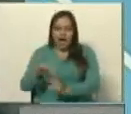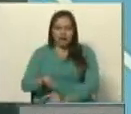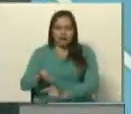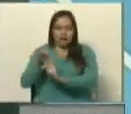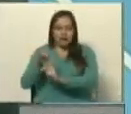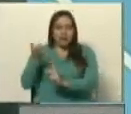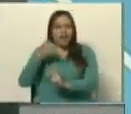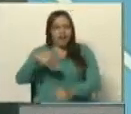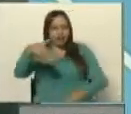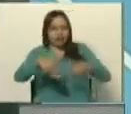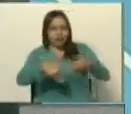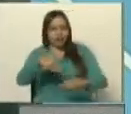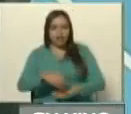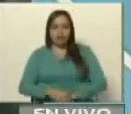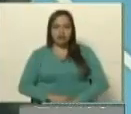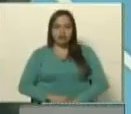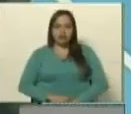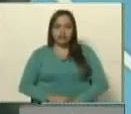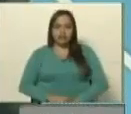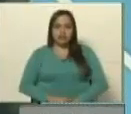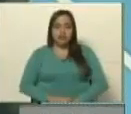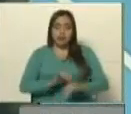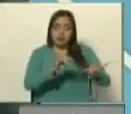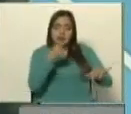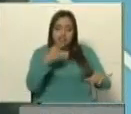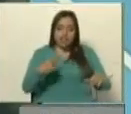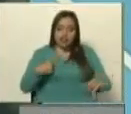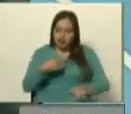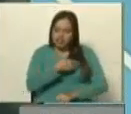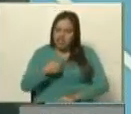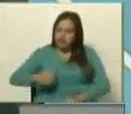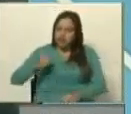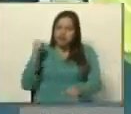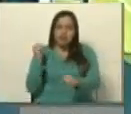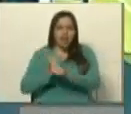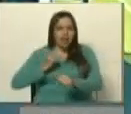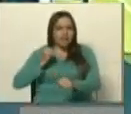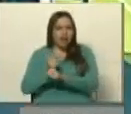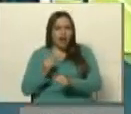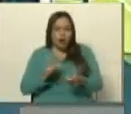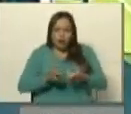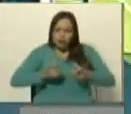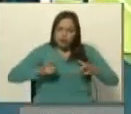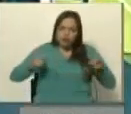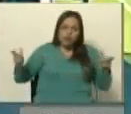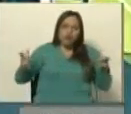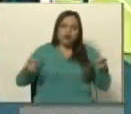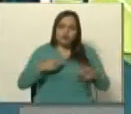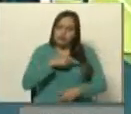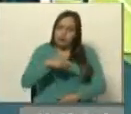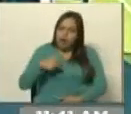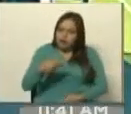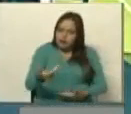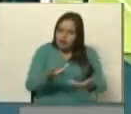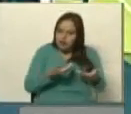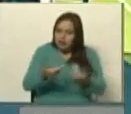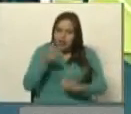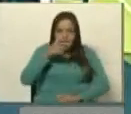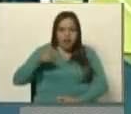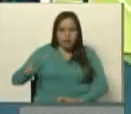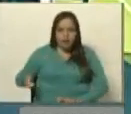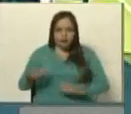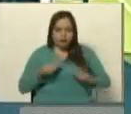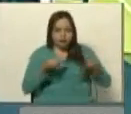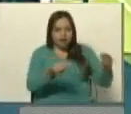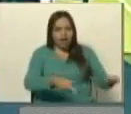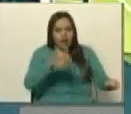había votado y que le estaba diciendo yo quiero hacer una gestión amplia, nuestra, del pueblo, para el pueblo